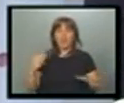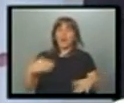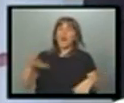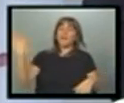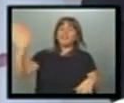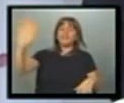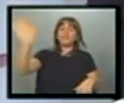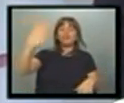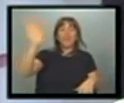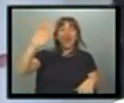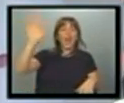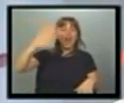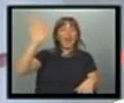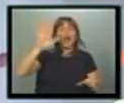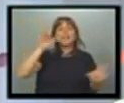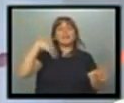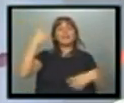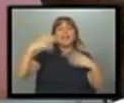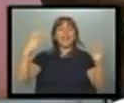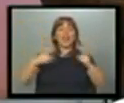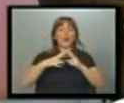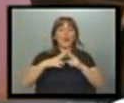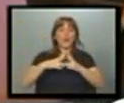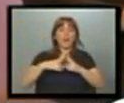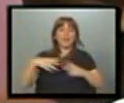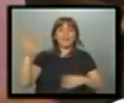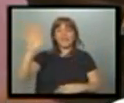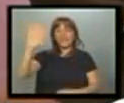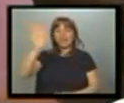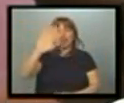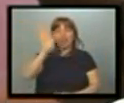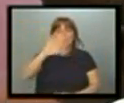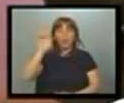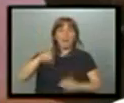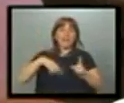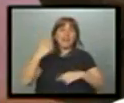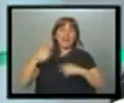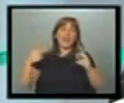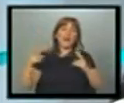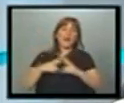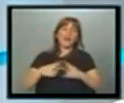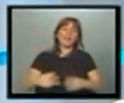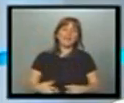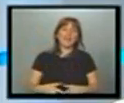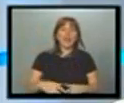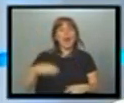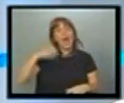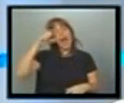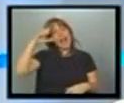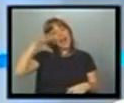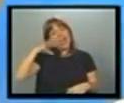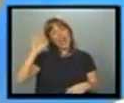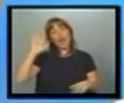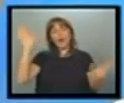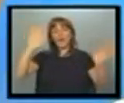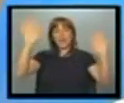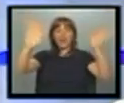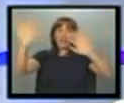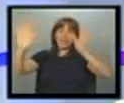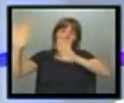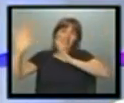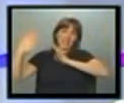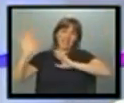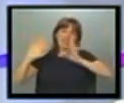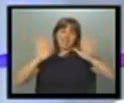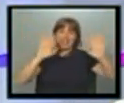Mariano, Claudio, hasta mañana. Que la pasen lindo. Chao, chicos, nos volvemos a ver mañana. Bueno, Alejo, hasta mañana. Chau, nos vemos. Nos vemos mañana,